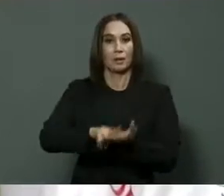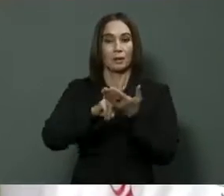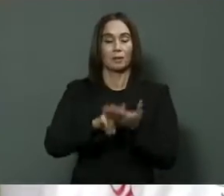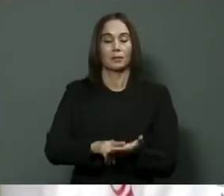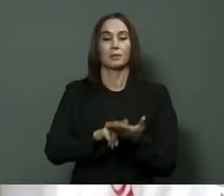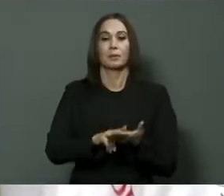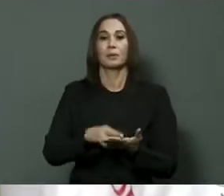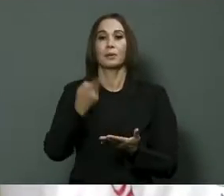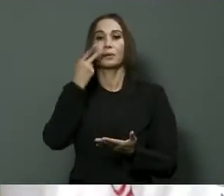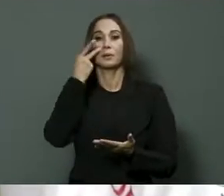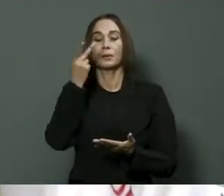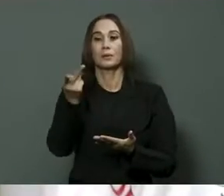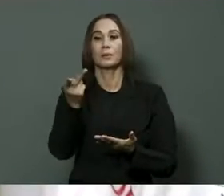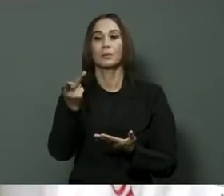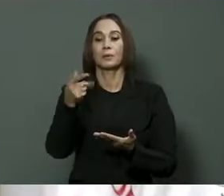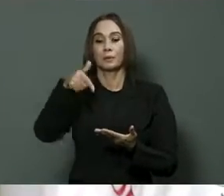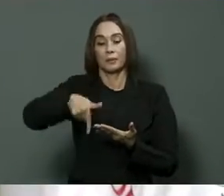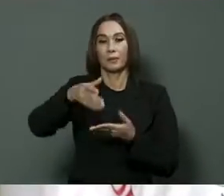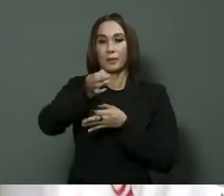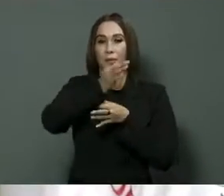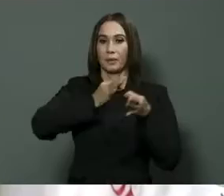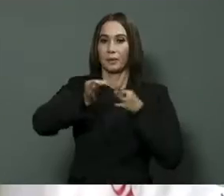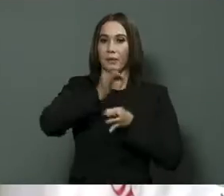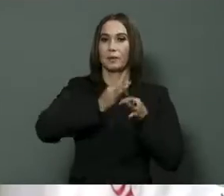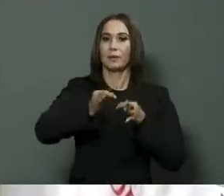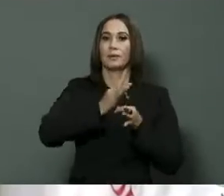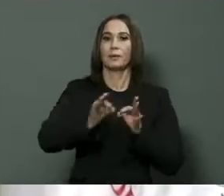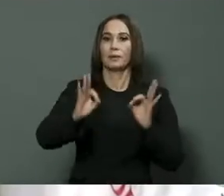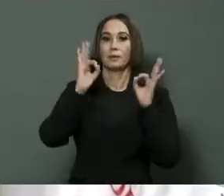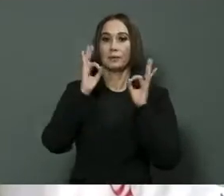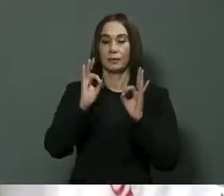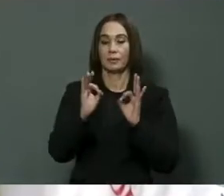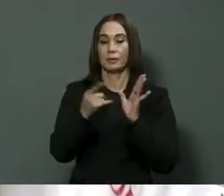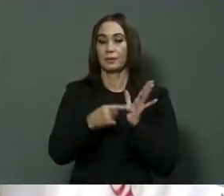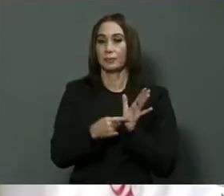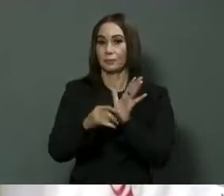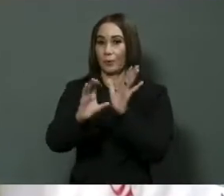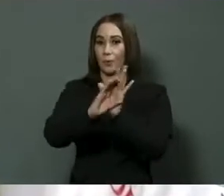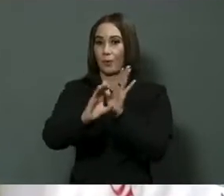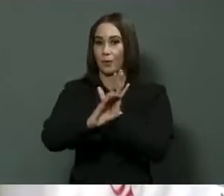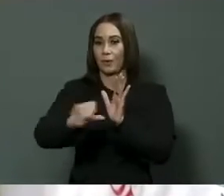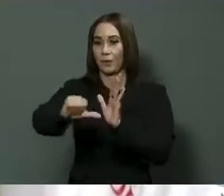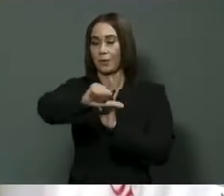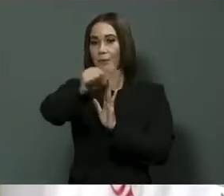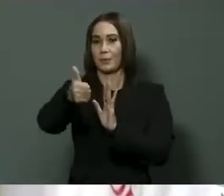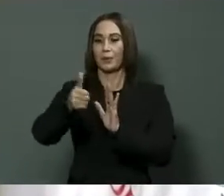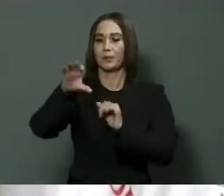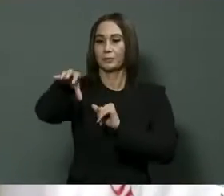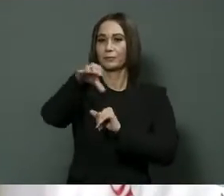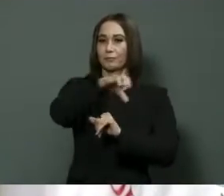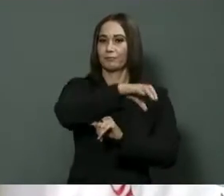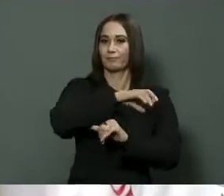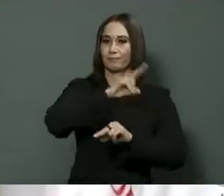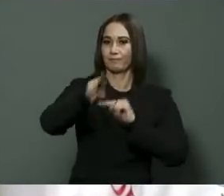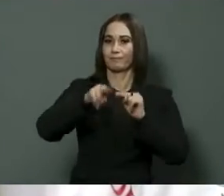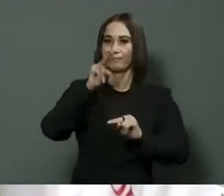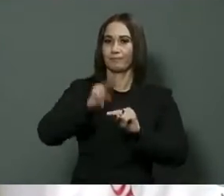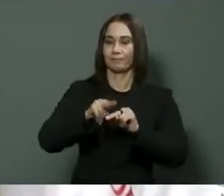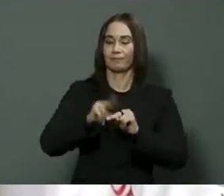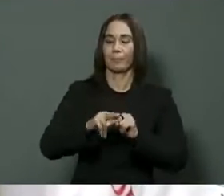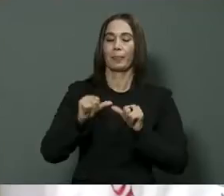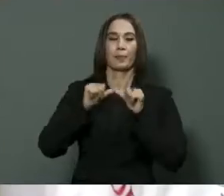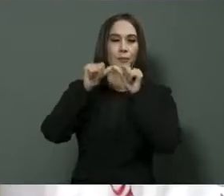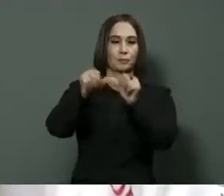que nosotros vamos a obtener en San Francisco de Macorís será referente para el despliegue a nivel nacional